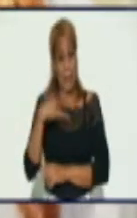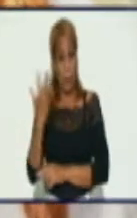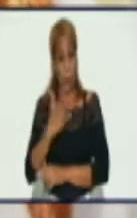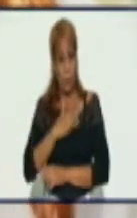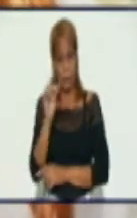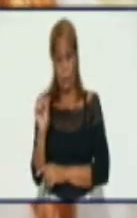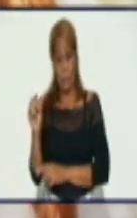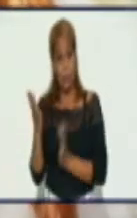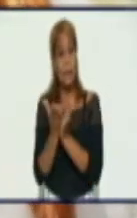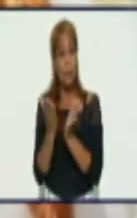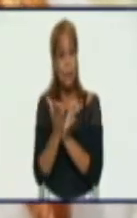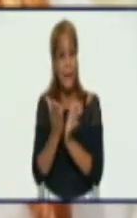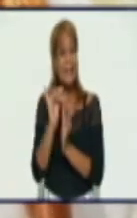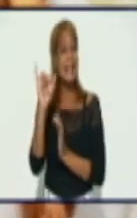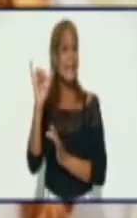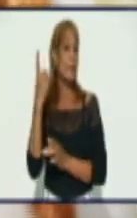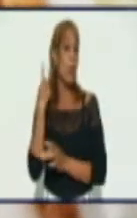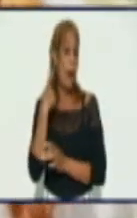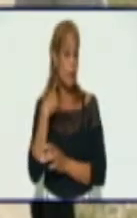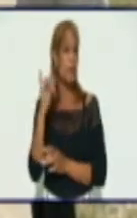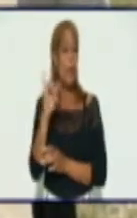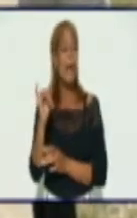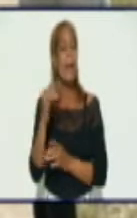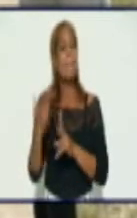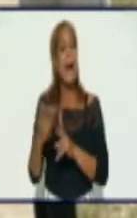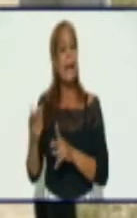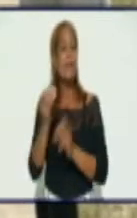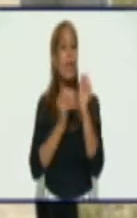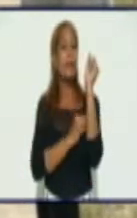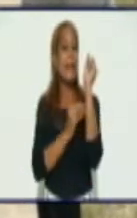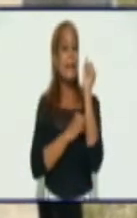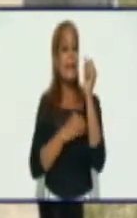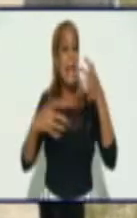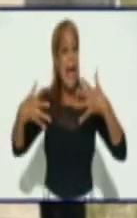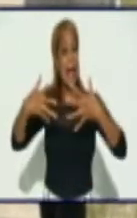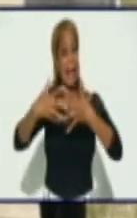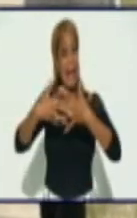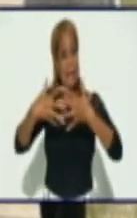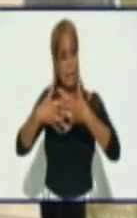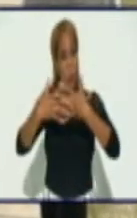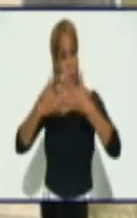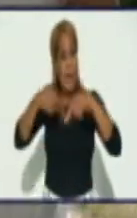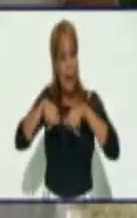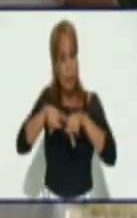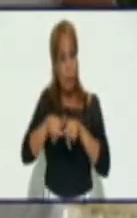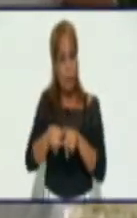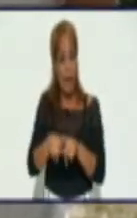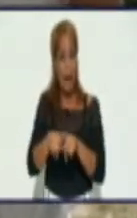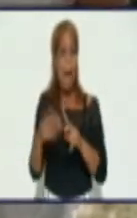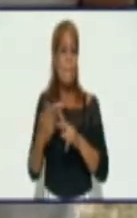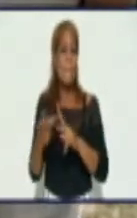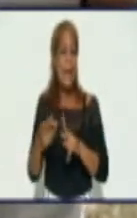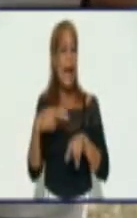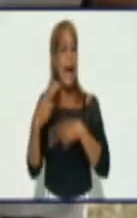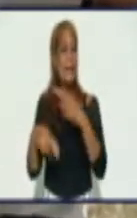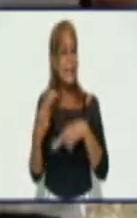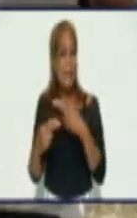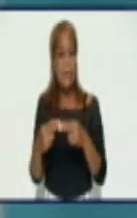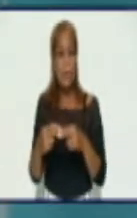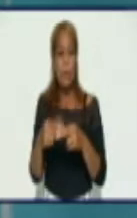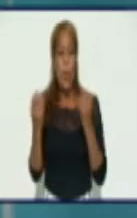labores lo más pronto posible para fortalecer la unidad, que además la célula fundamental es